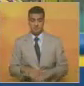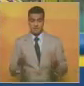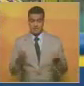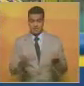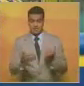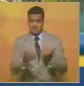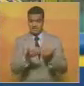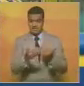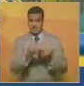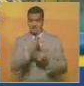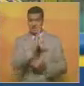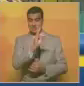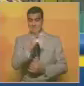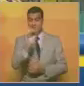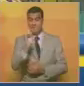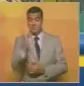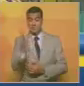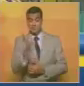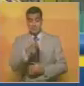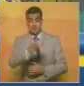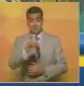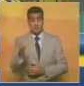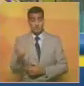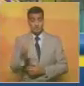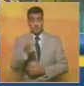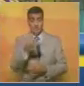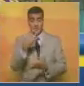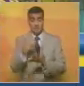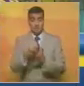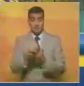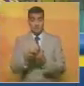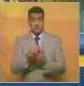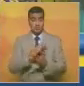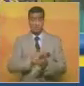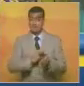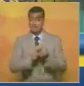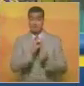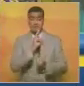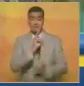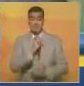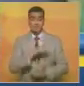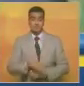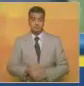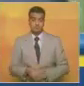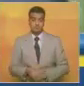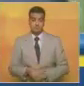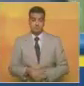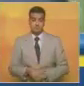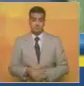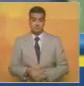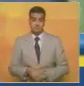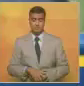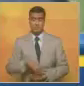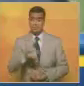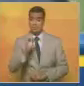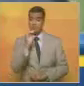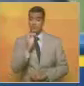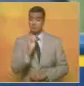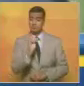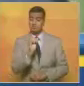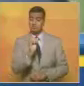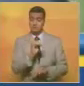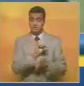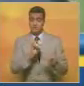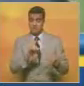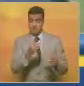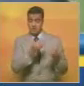del 70% de los habitantes de Maturín están sin agua potable. Gaviria informó que ya